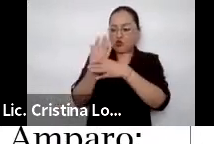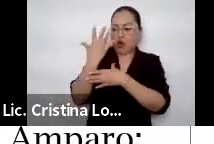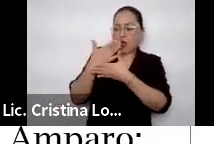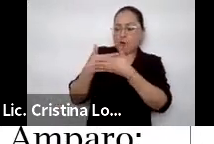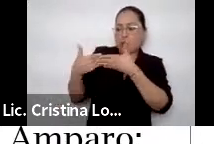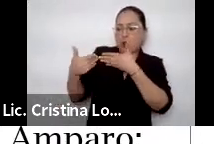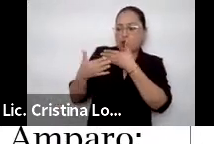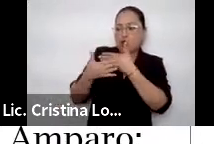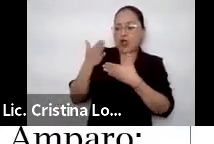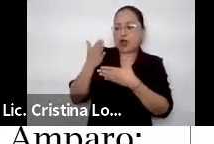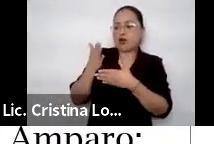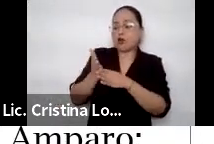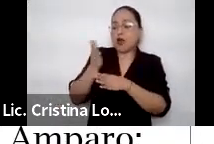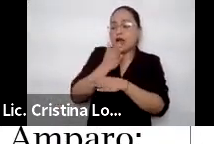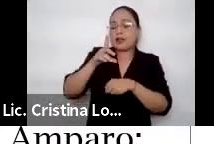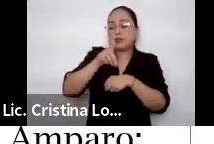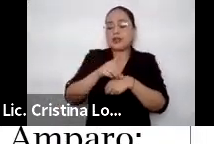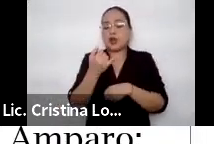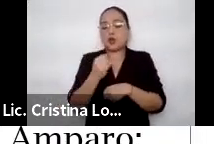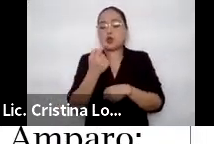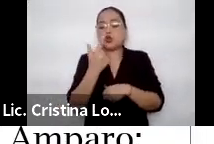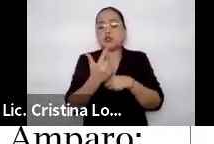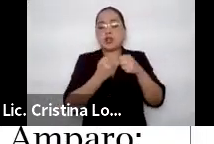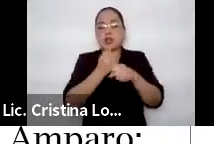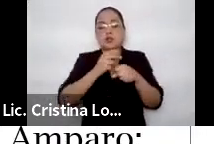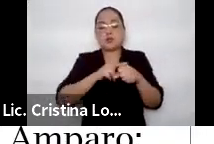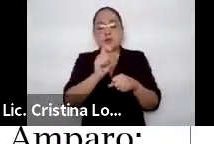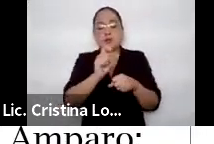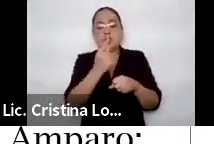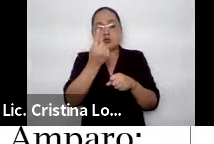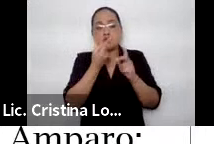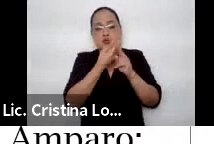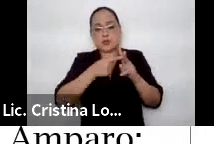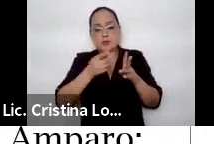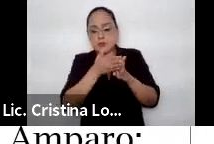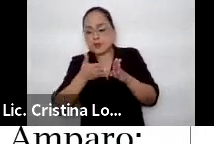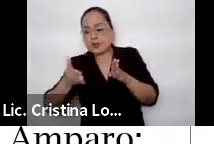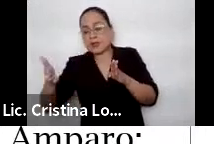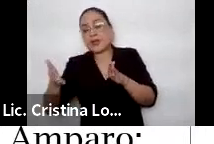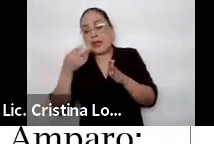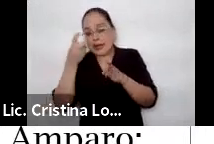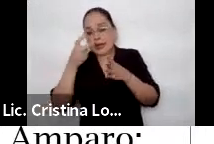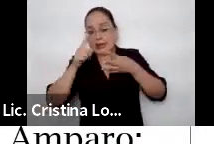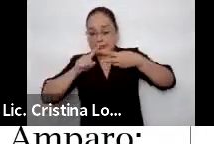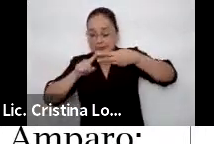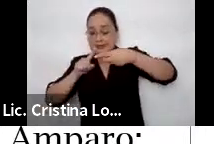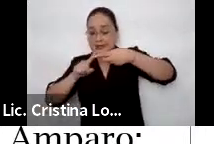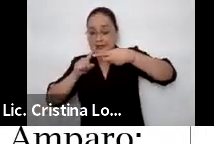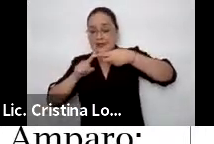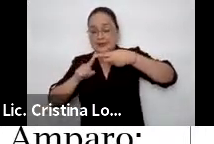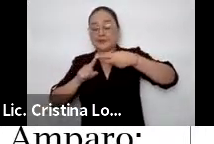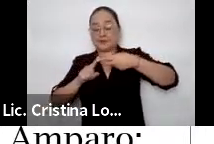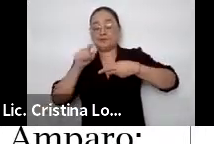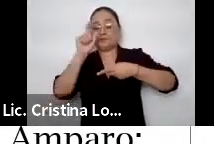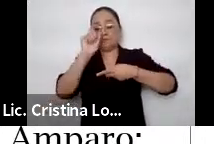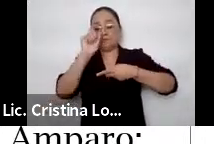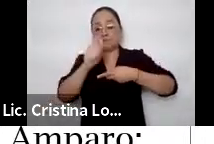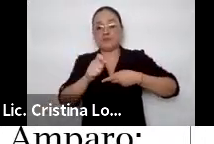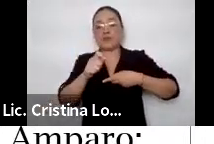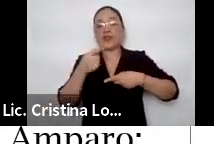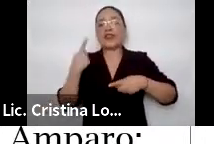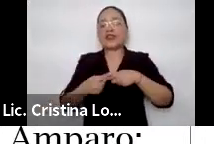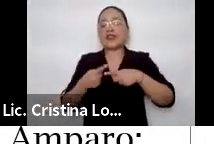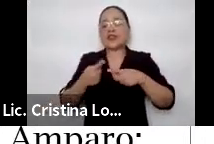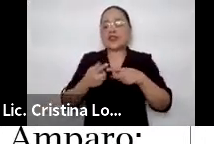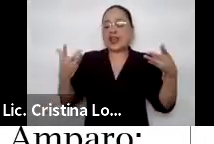incorporó a partir del 7 de junio del presente año. Aquí los órganos que pueden integrar